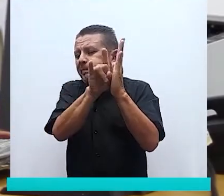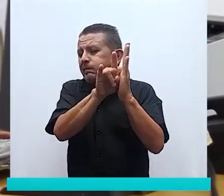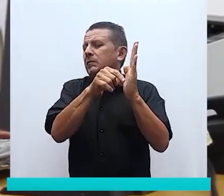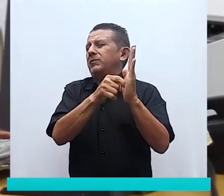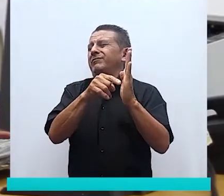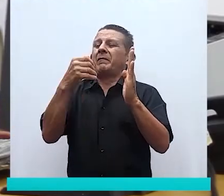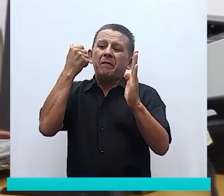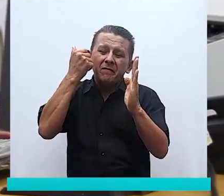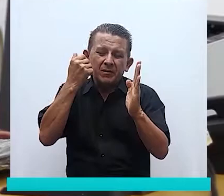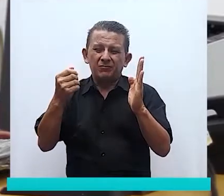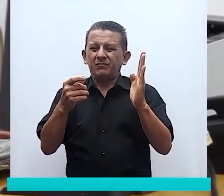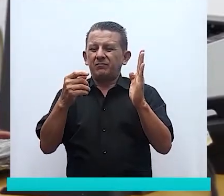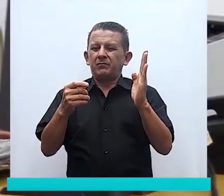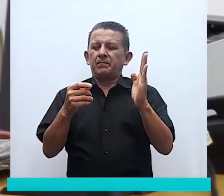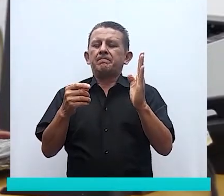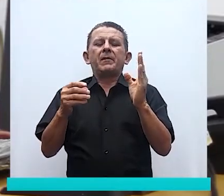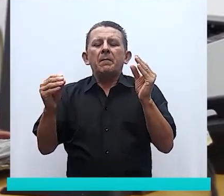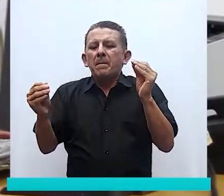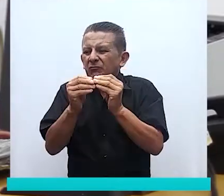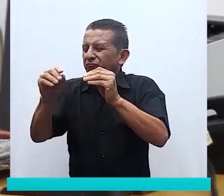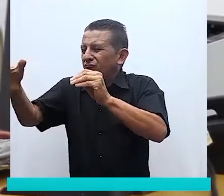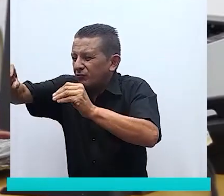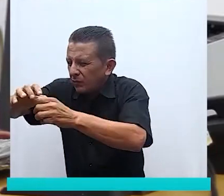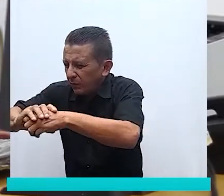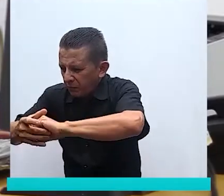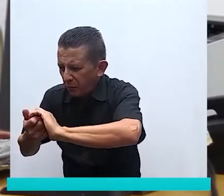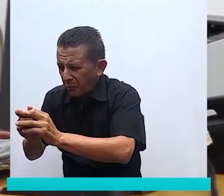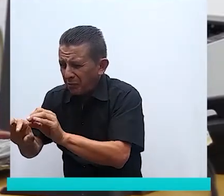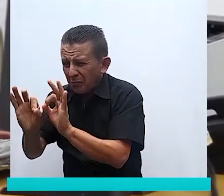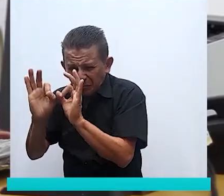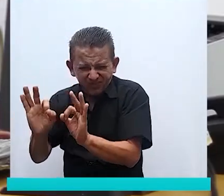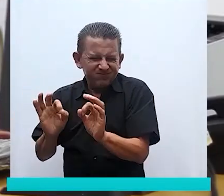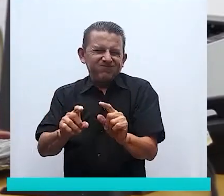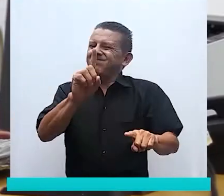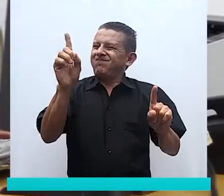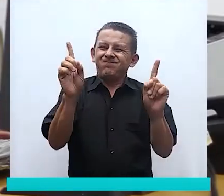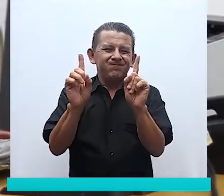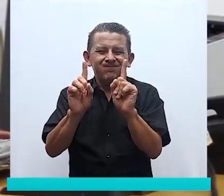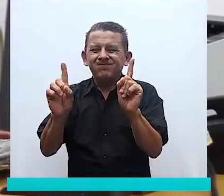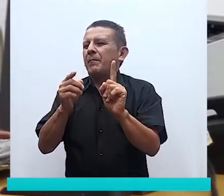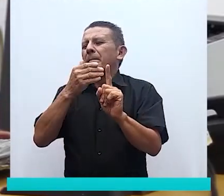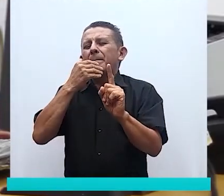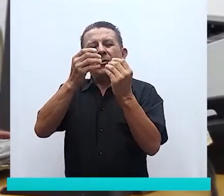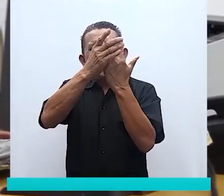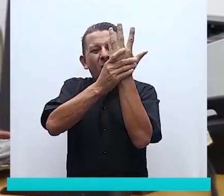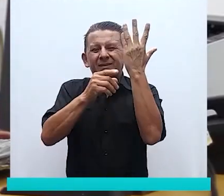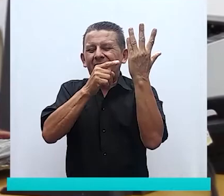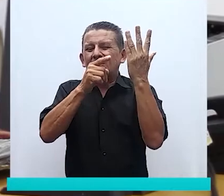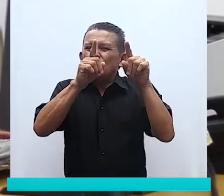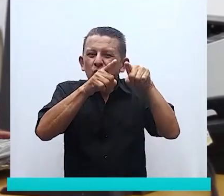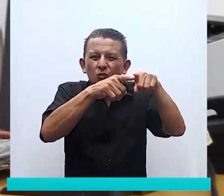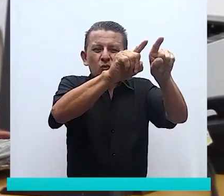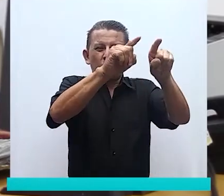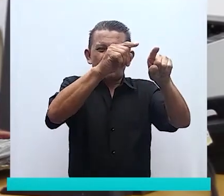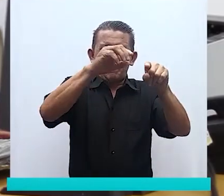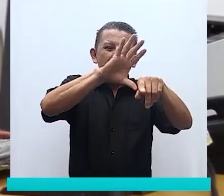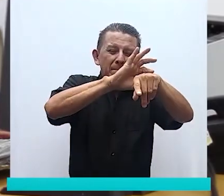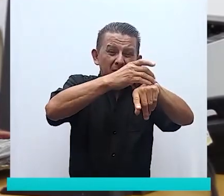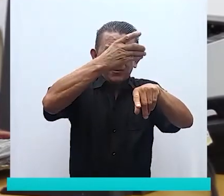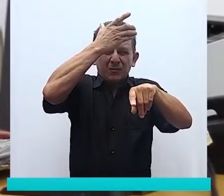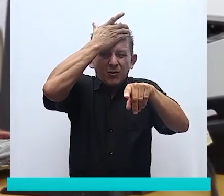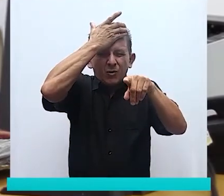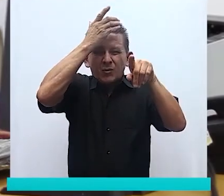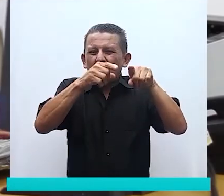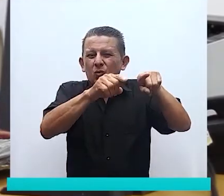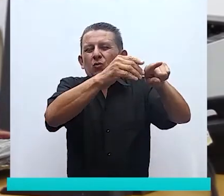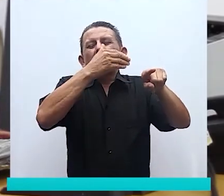pegar en el guante. Además, eso impide que usted se lave de manera correcta las manos. Por eso, dejemos estos materiales para que los usen las personas de